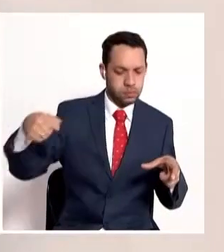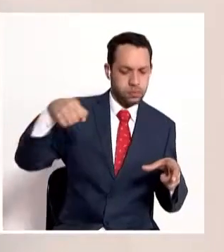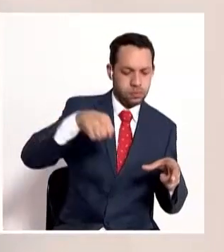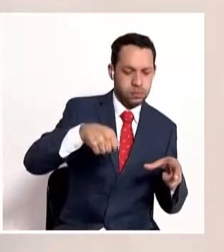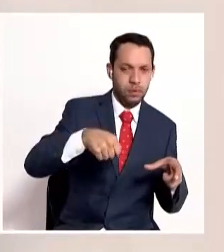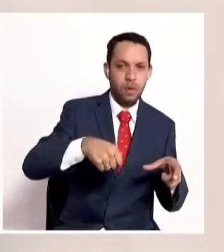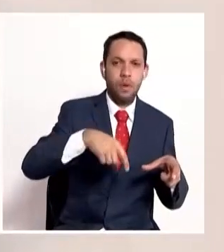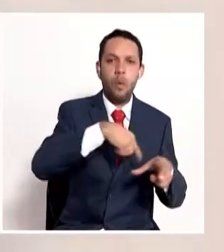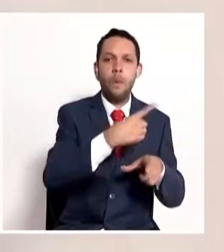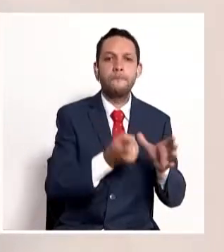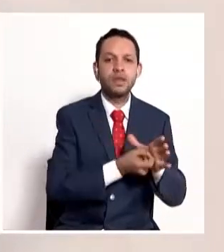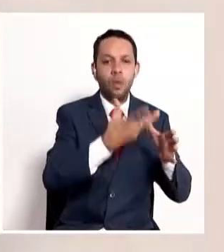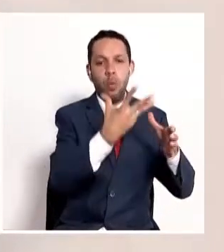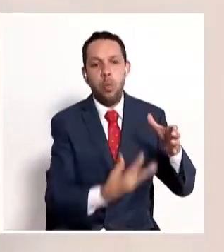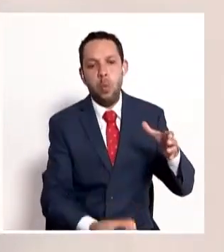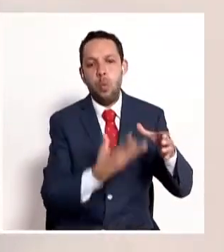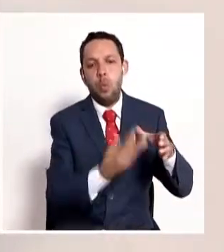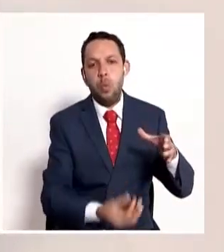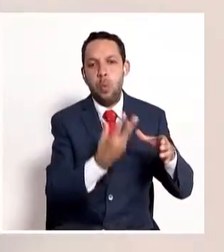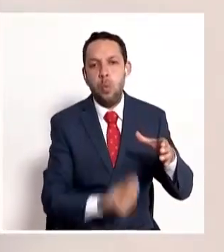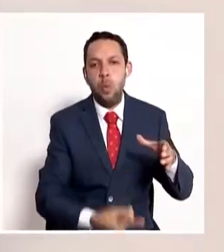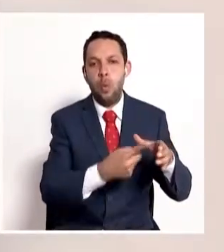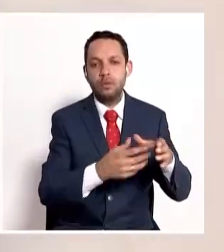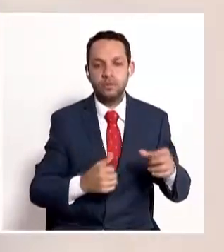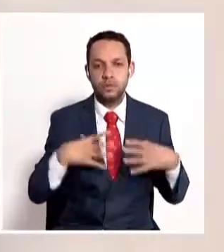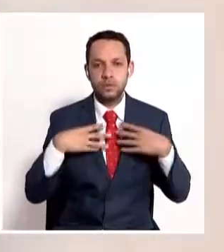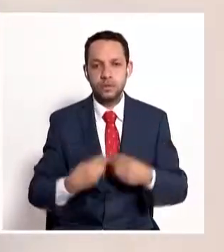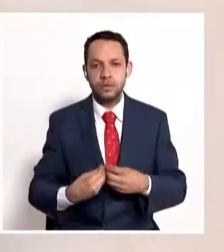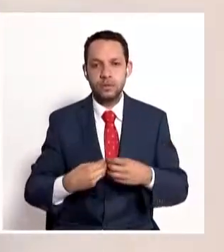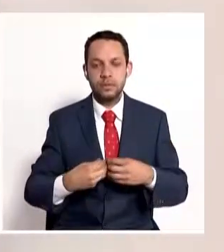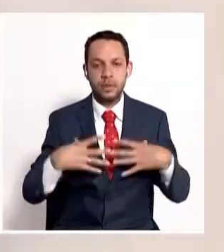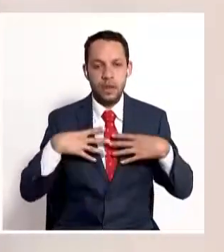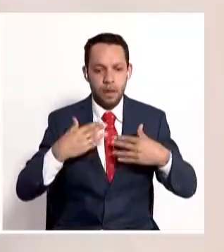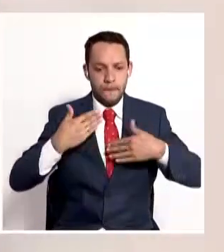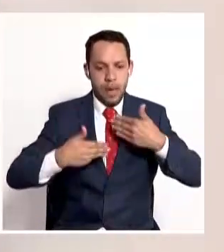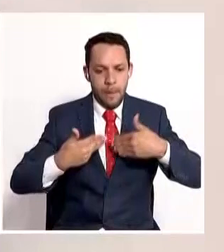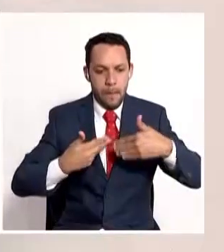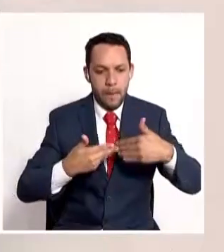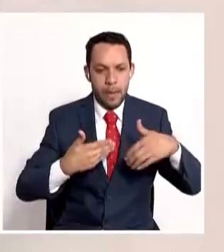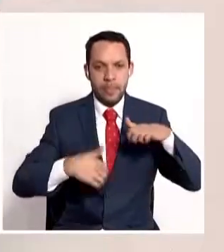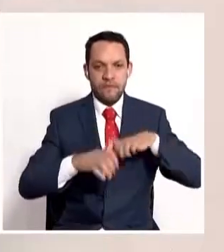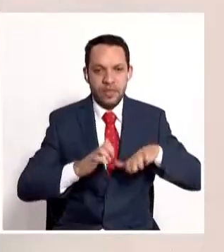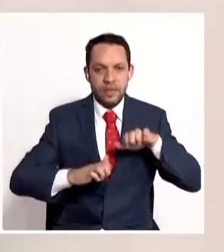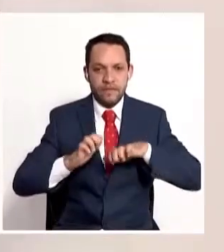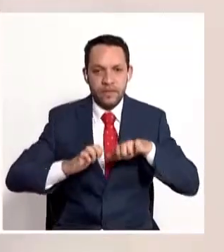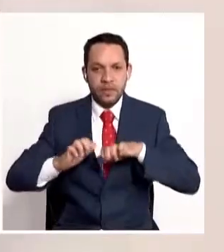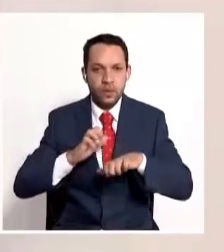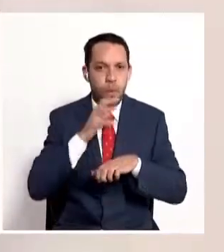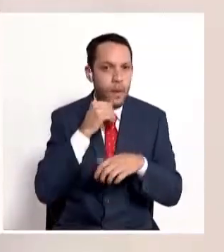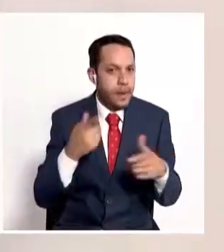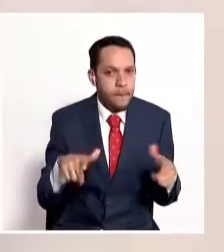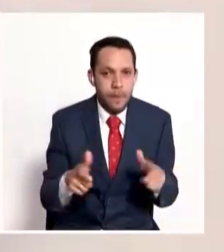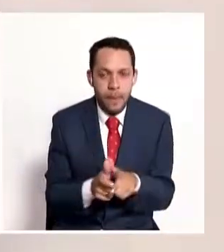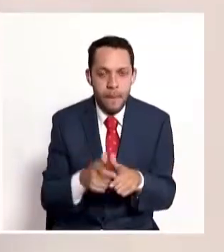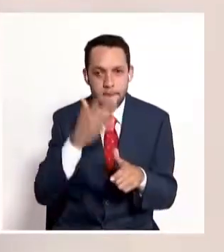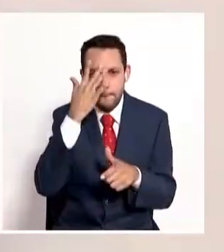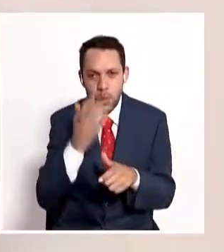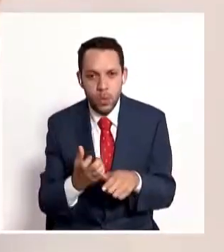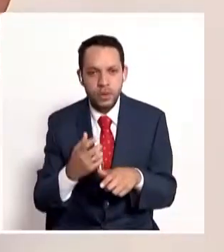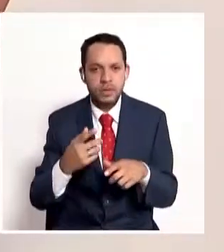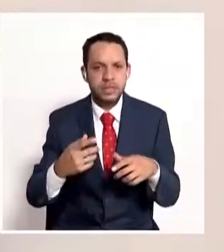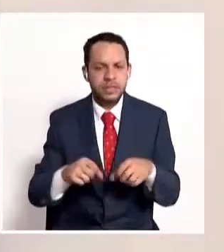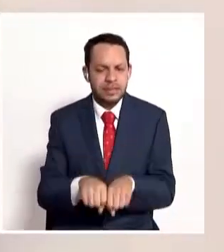y que dice el cuerpo ahí comenzamos a formar defensas y comienza a formar defensas defensas defensas y comienza a formar